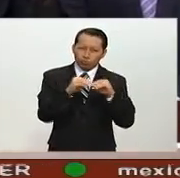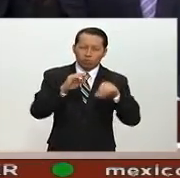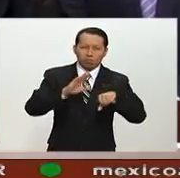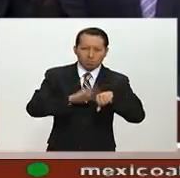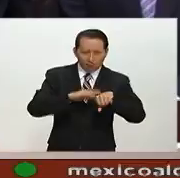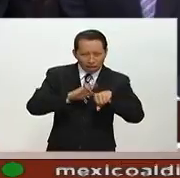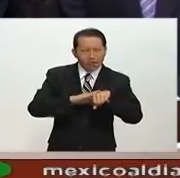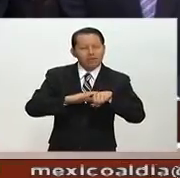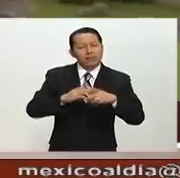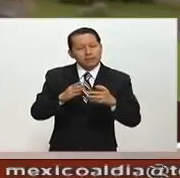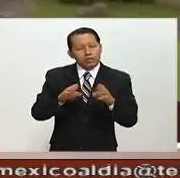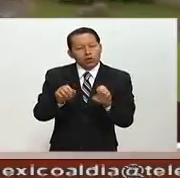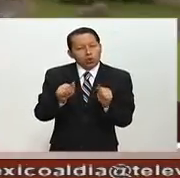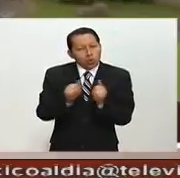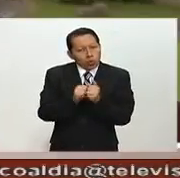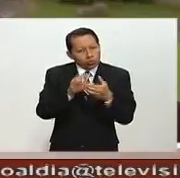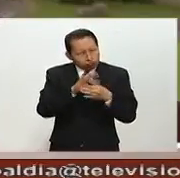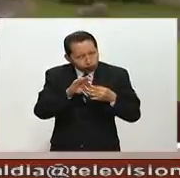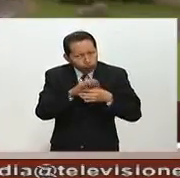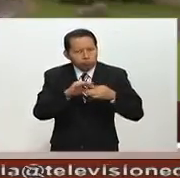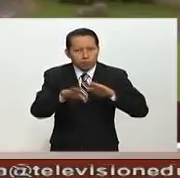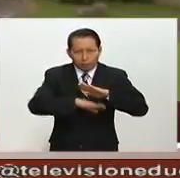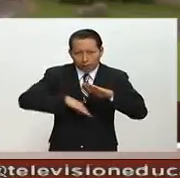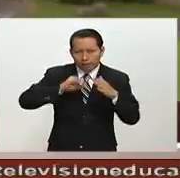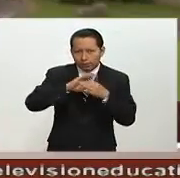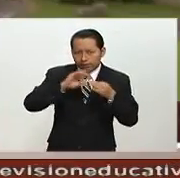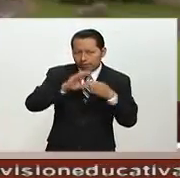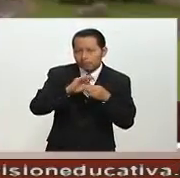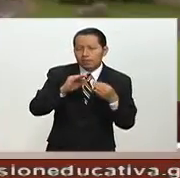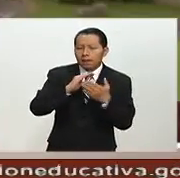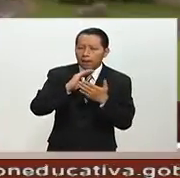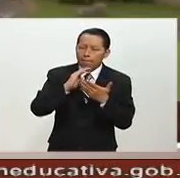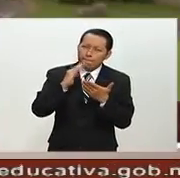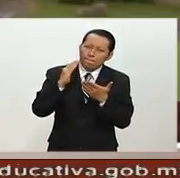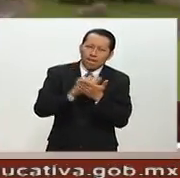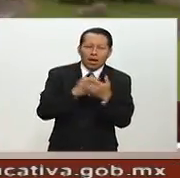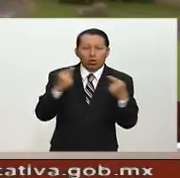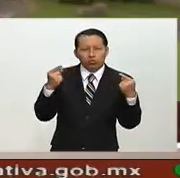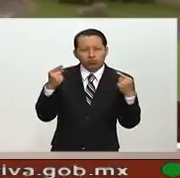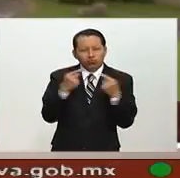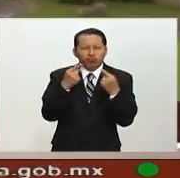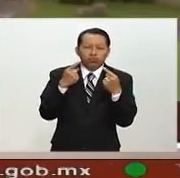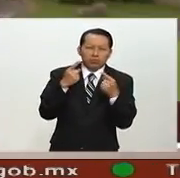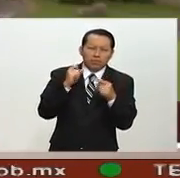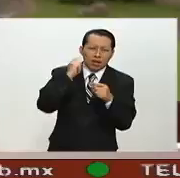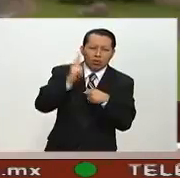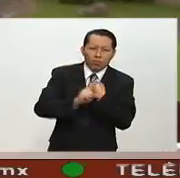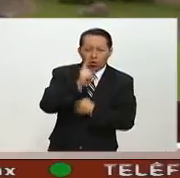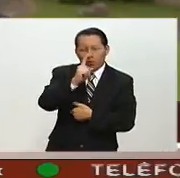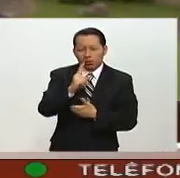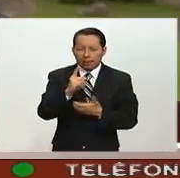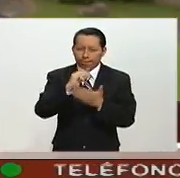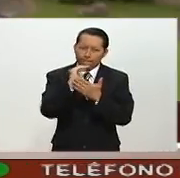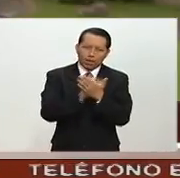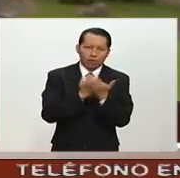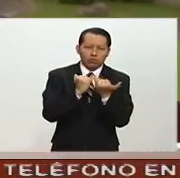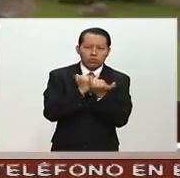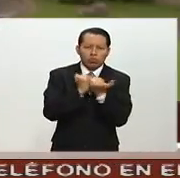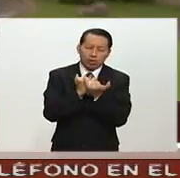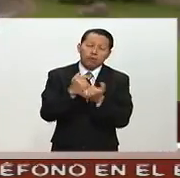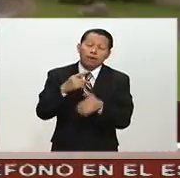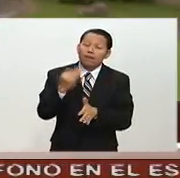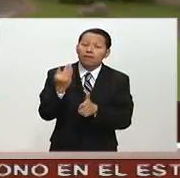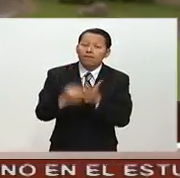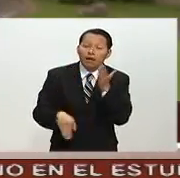argumentada y de menos confrontación. De tal manera que, bueno, insisto, todavía falta por